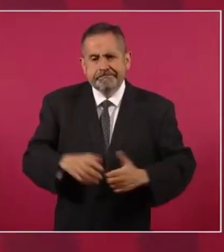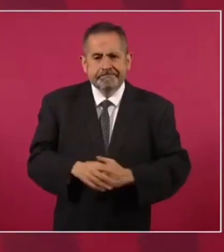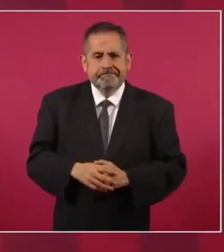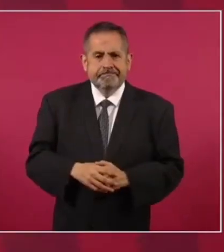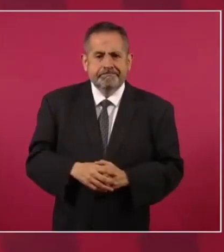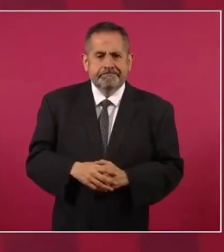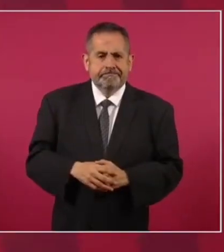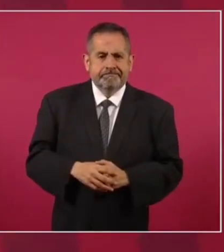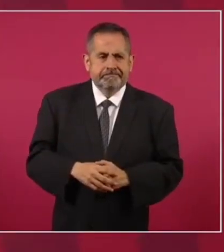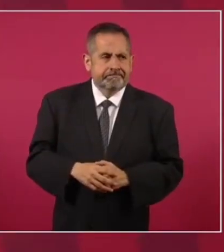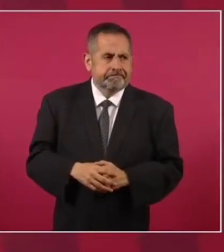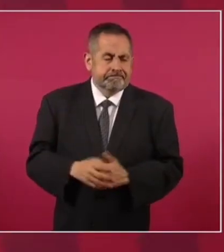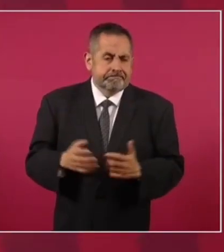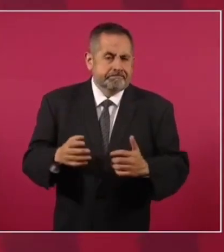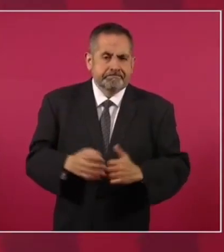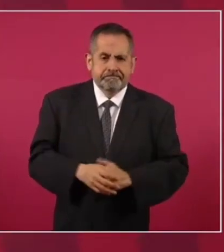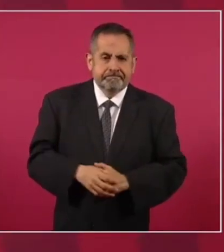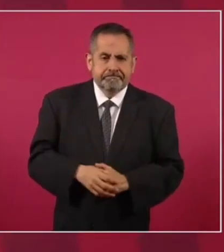no es más que